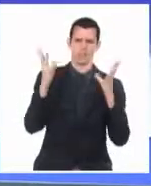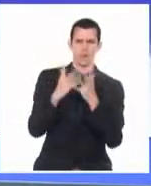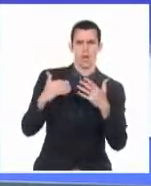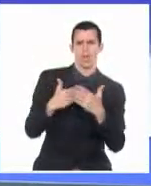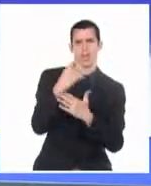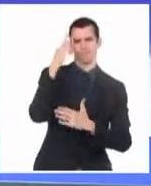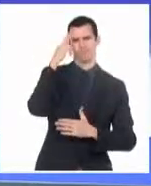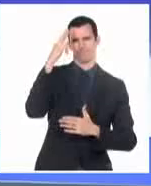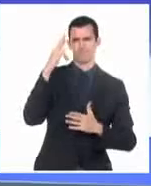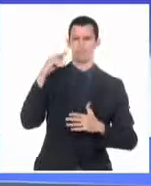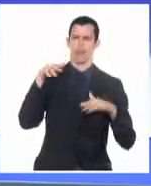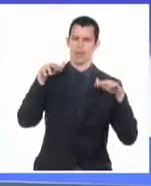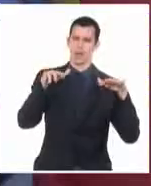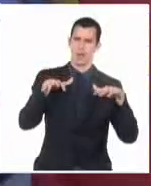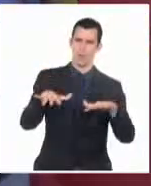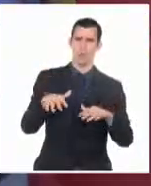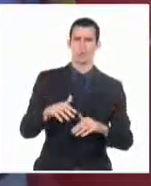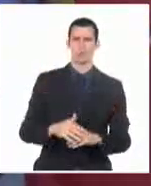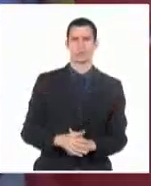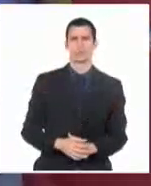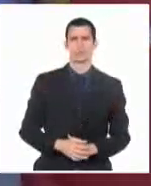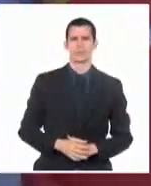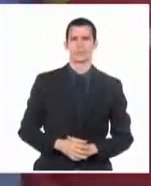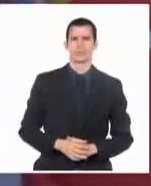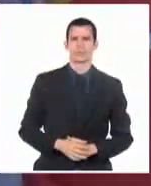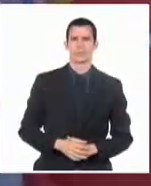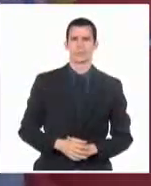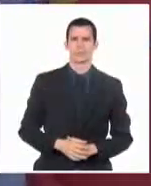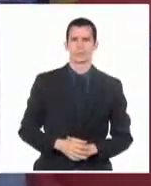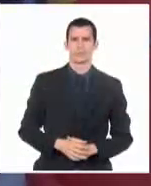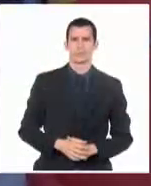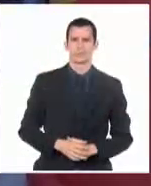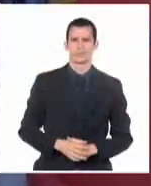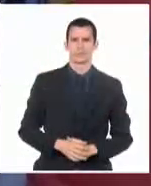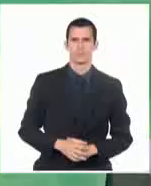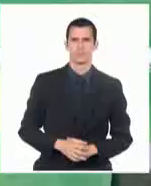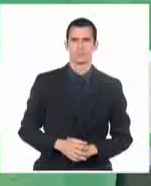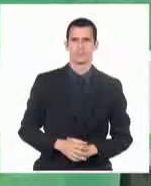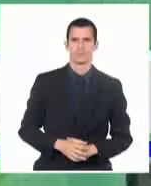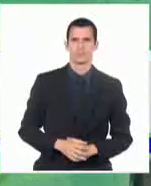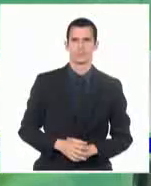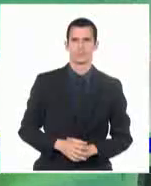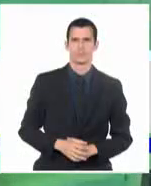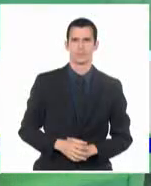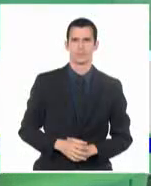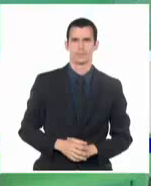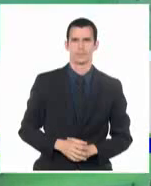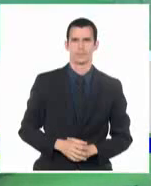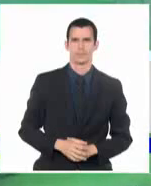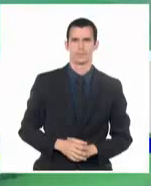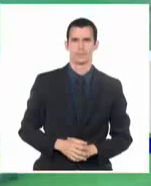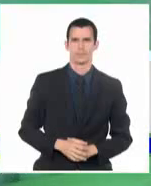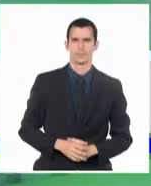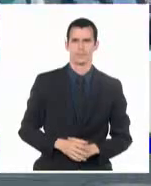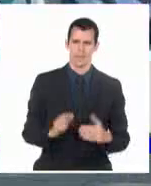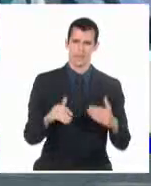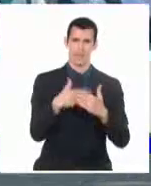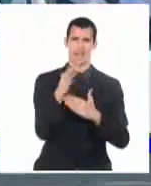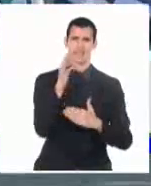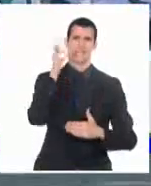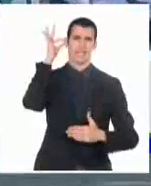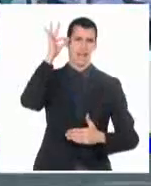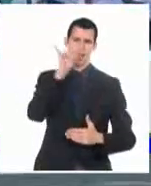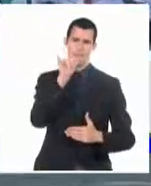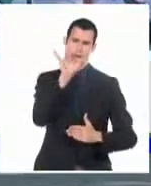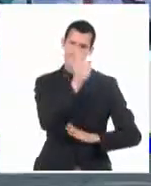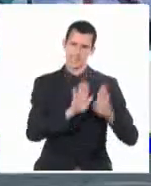amplia participación comunitaria. Conectar servicios de salud con los transeúntes a través de múltiples espacios públicos ha sido